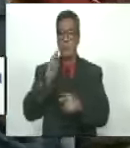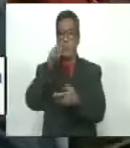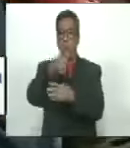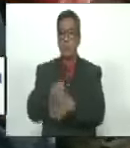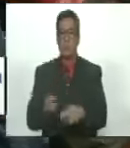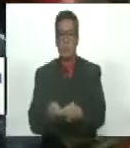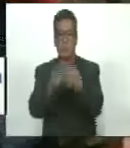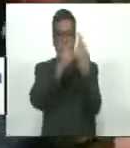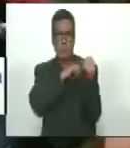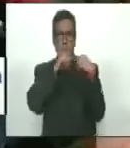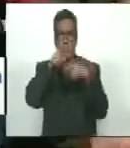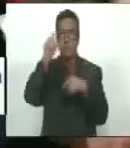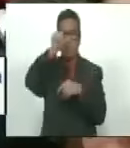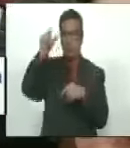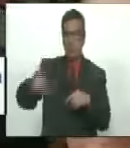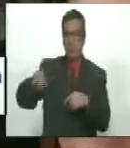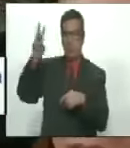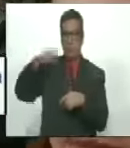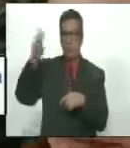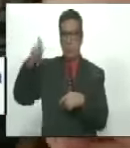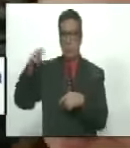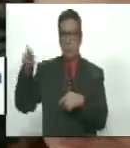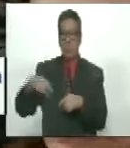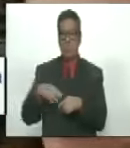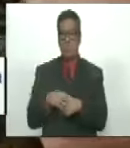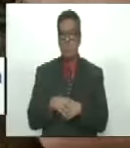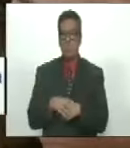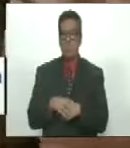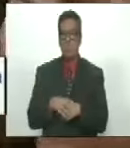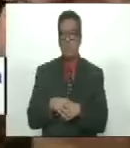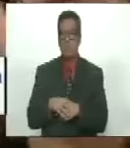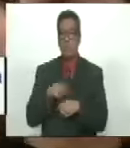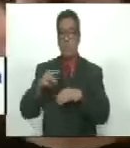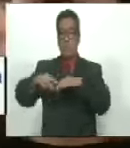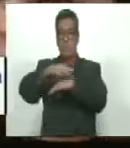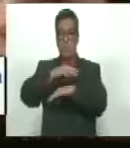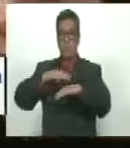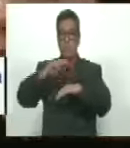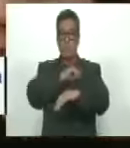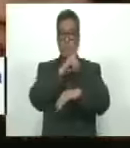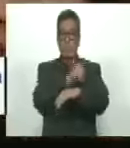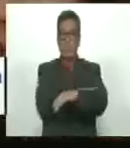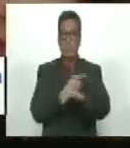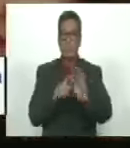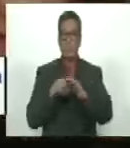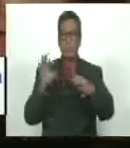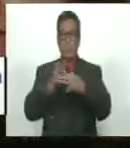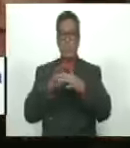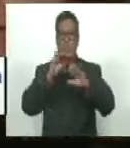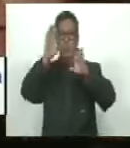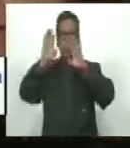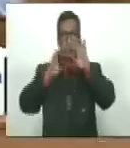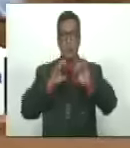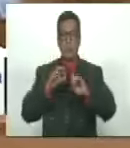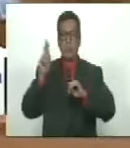las responsabilidades allá en el territorio de la Guayana Esequiba. Está el Ministerio del Poder Popular para Relaciones